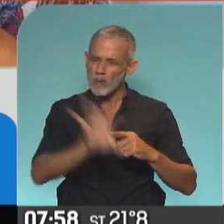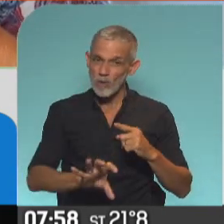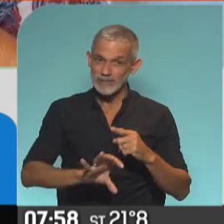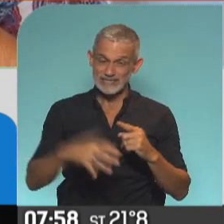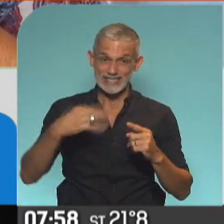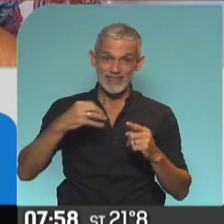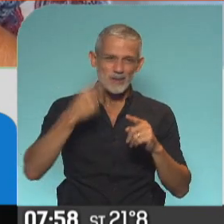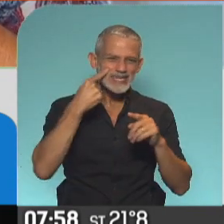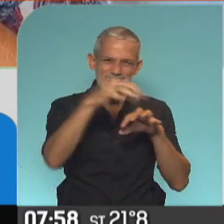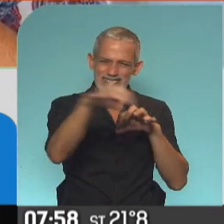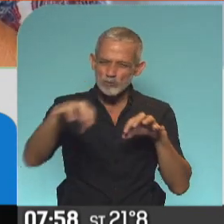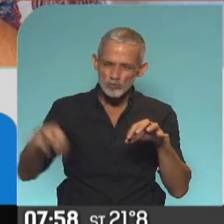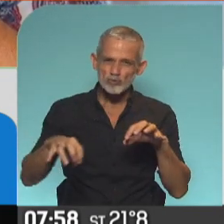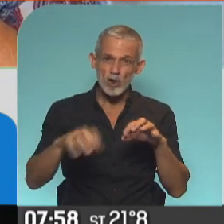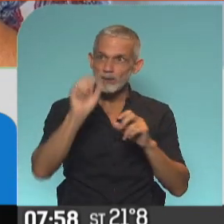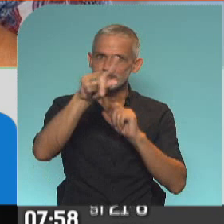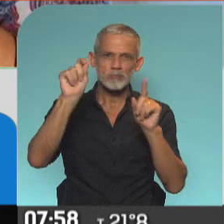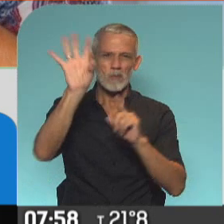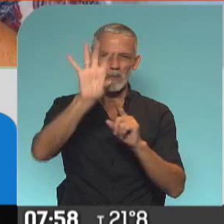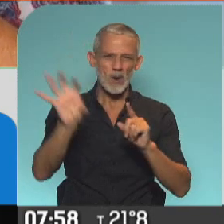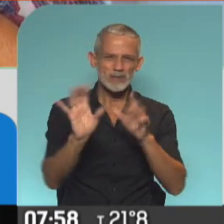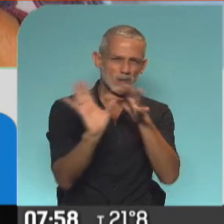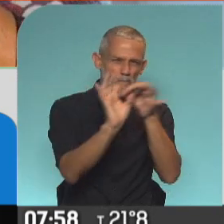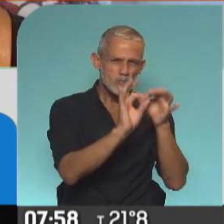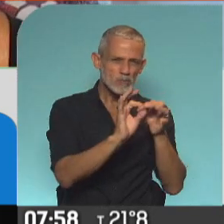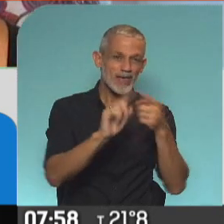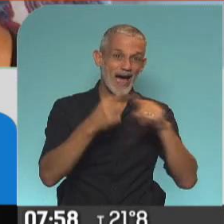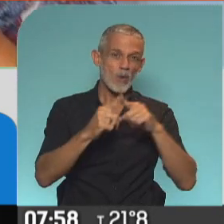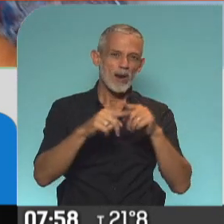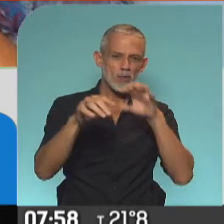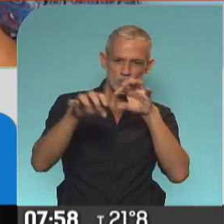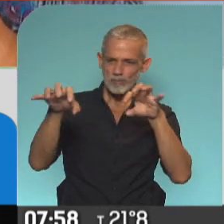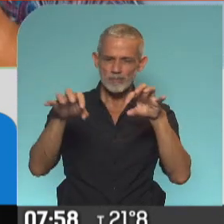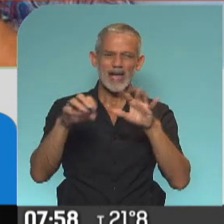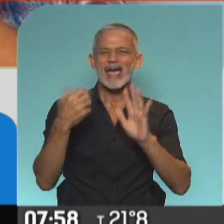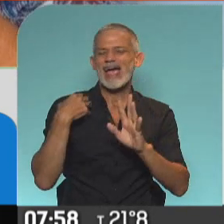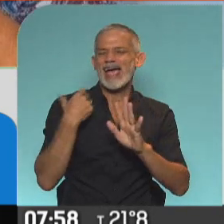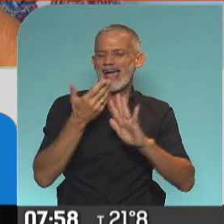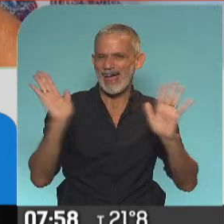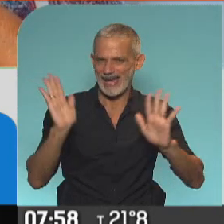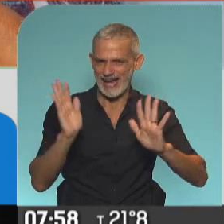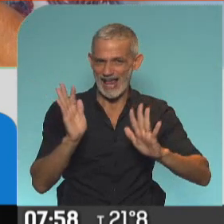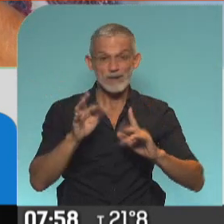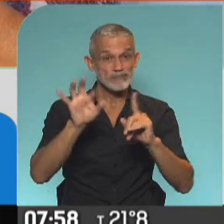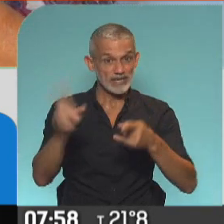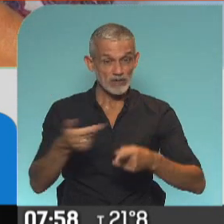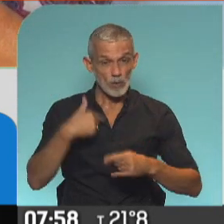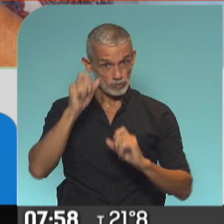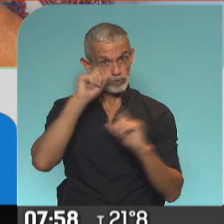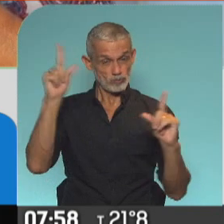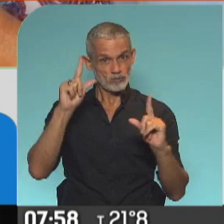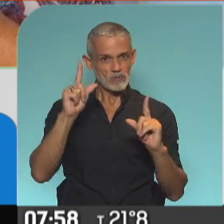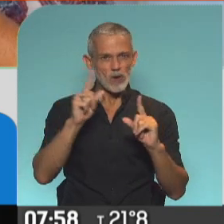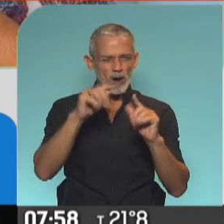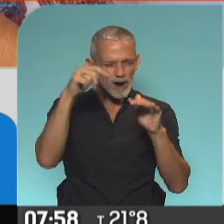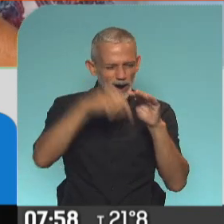las instituciones públicas de cada provincia, pero esa es la letra general. Voy a estar igualmente sorprendida por la letra